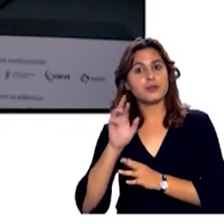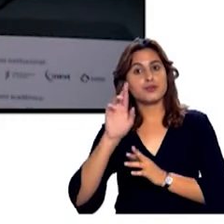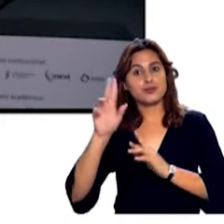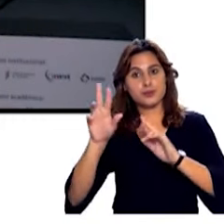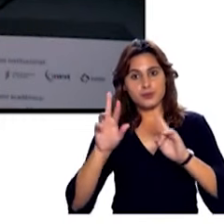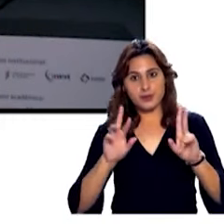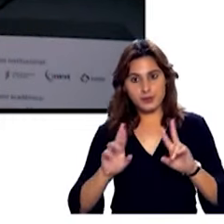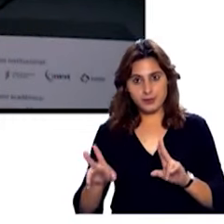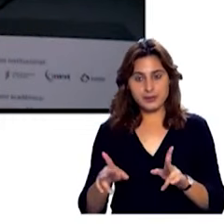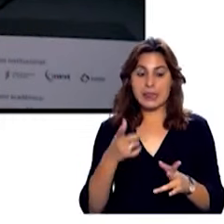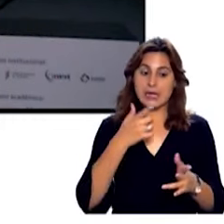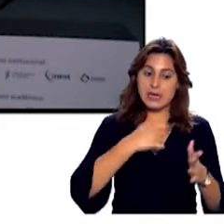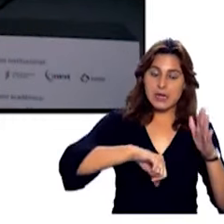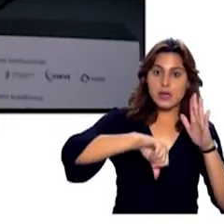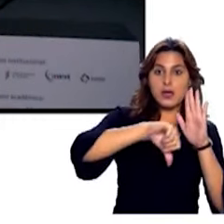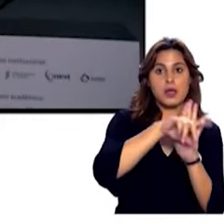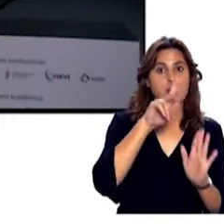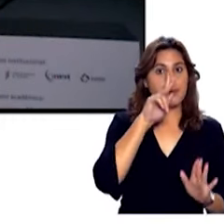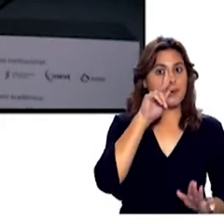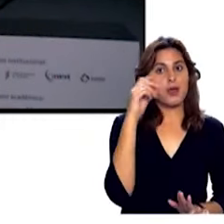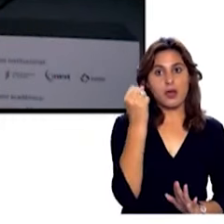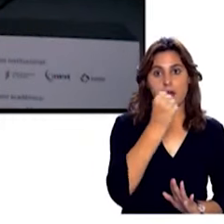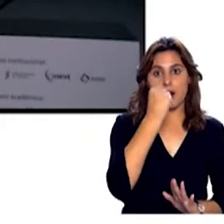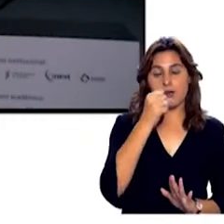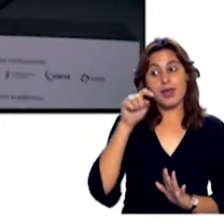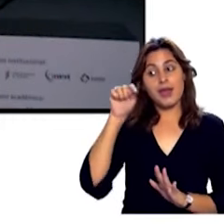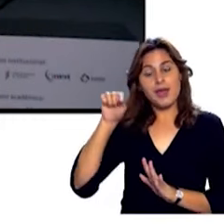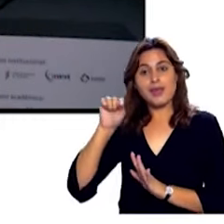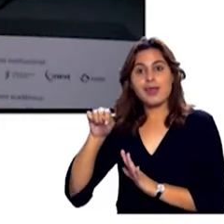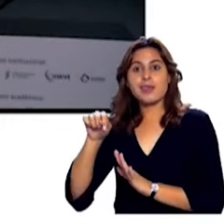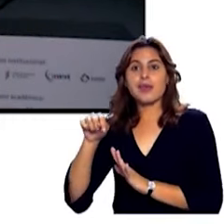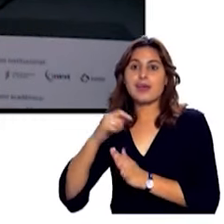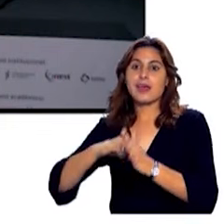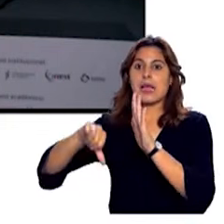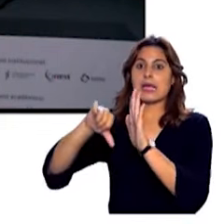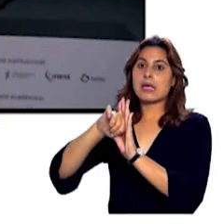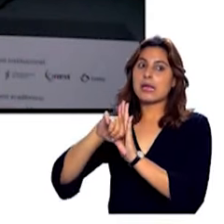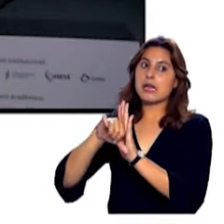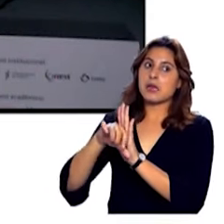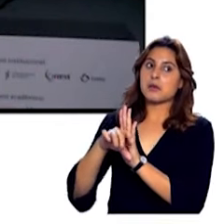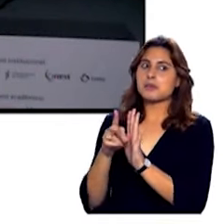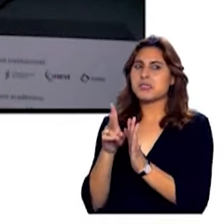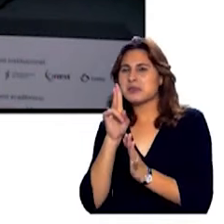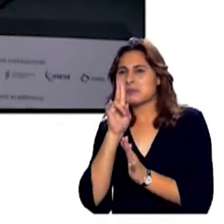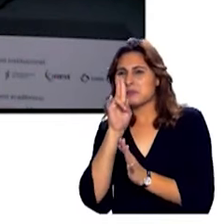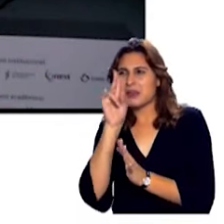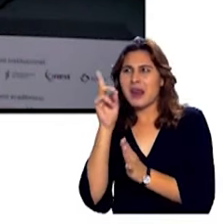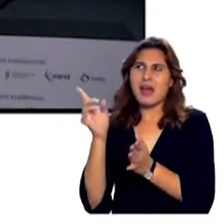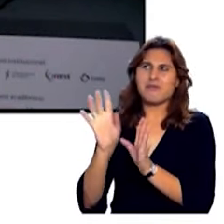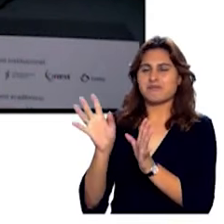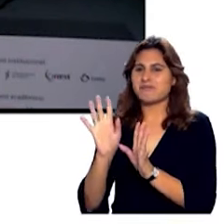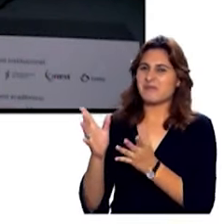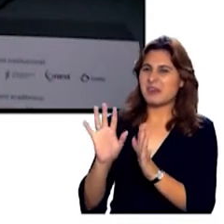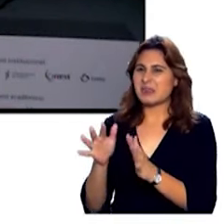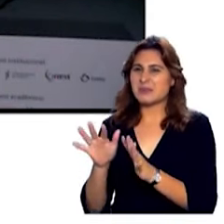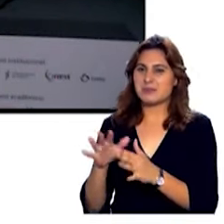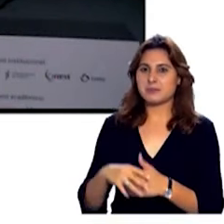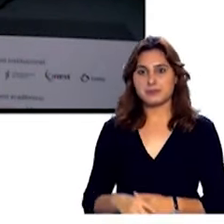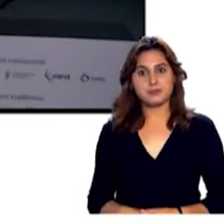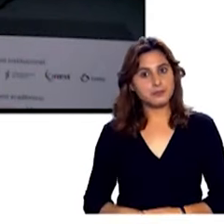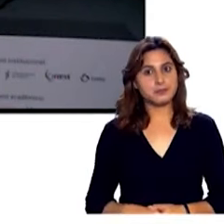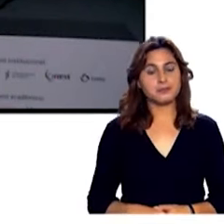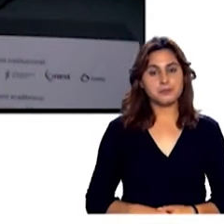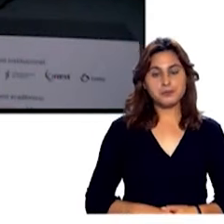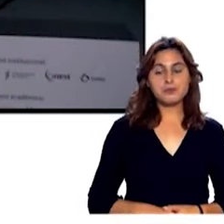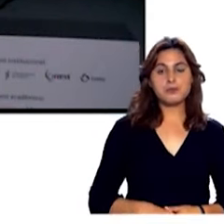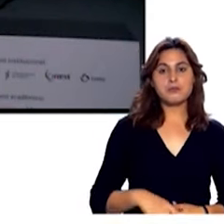delitos menos graves cu es la barrera más de 5 aos de prisión menos de 5 aos de prisión Los delitos de más de 5